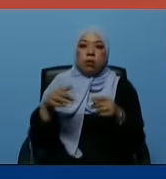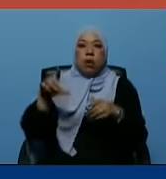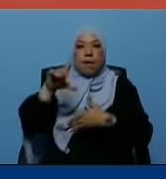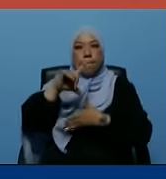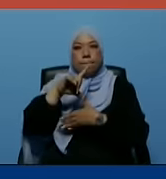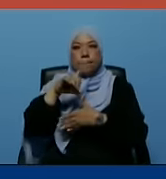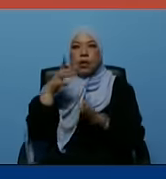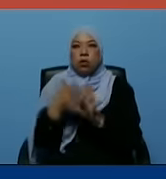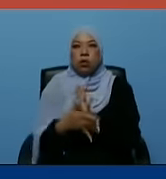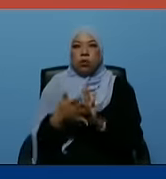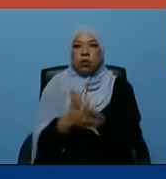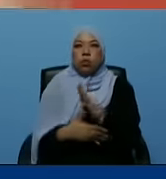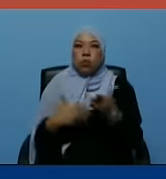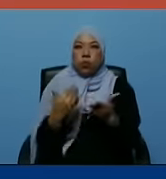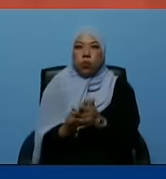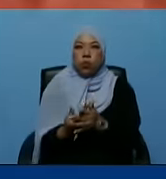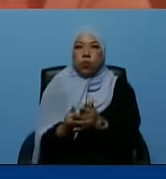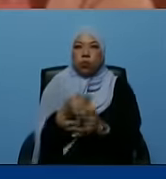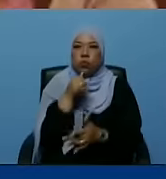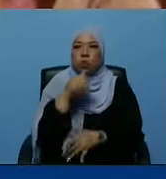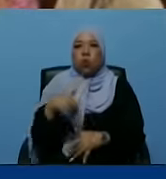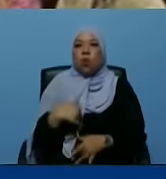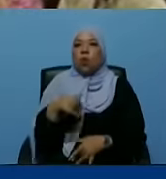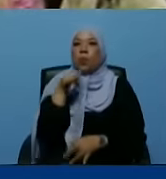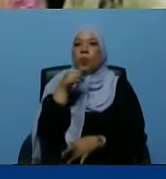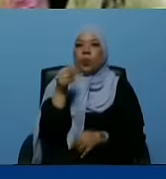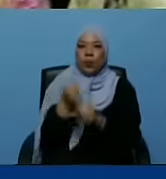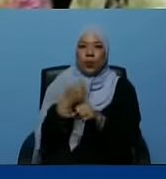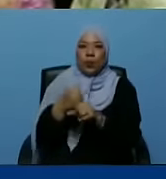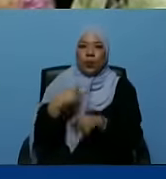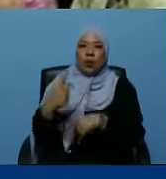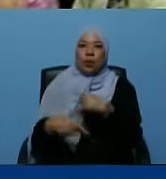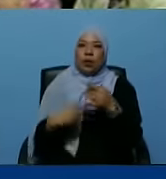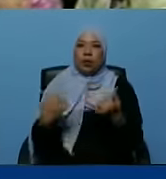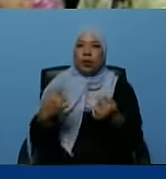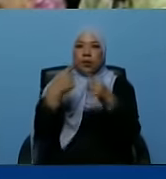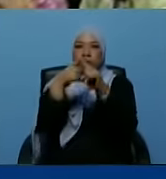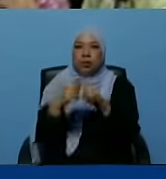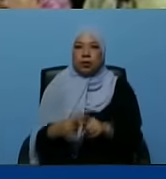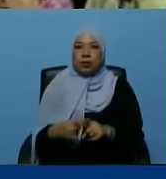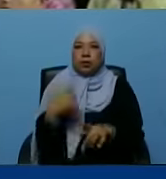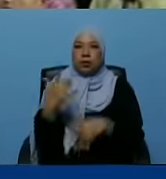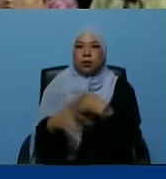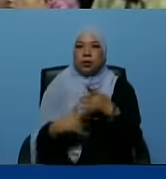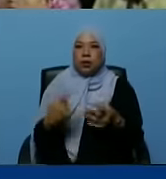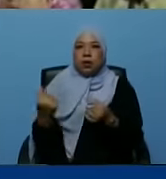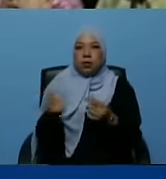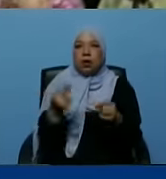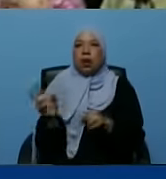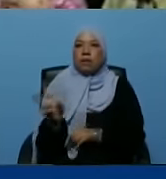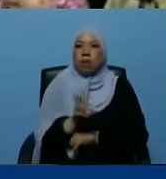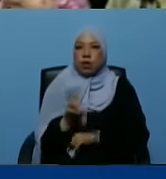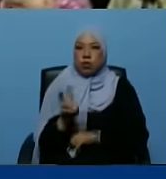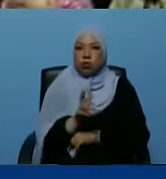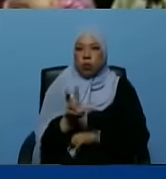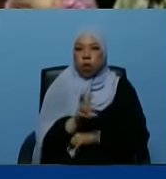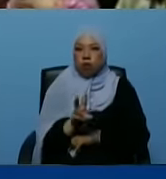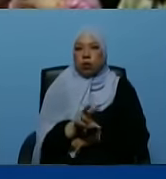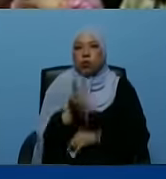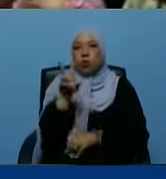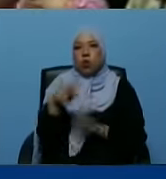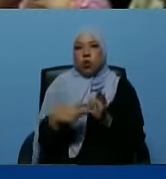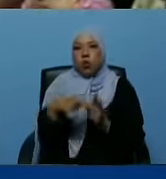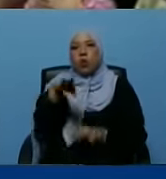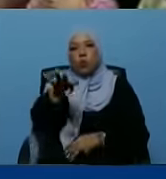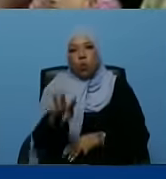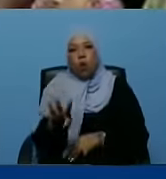Latina, hizo un recálculo, porque ellos habían calculado el crecimiento económico de Venezuela 2024